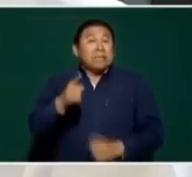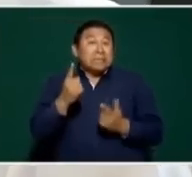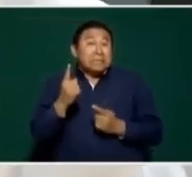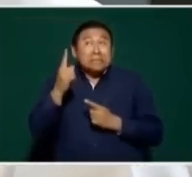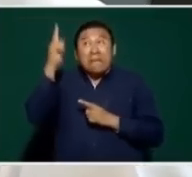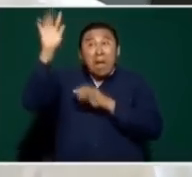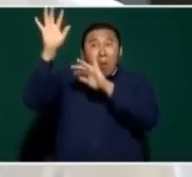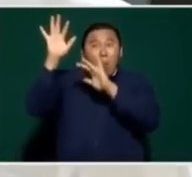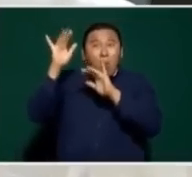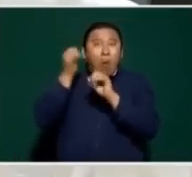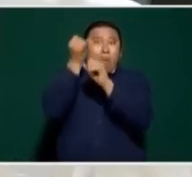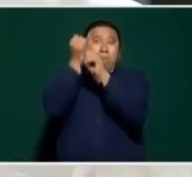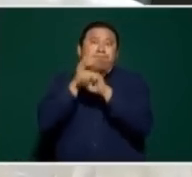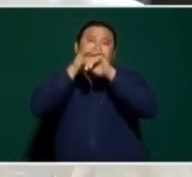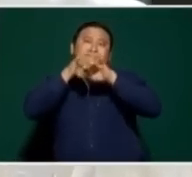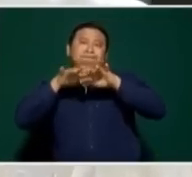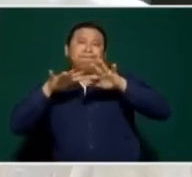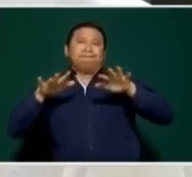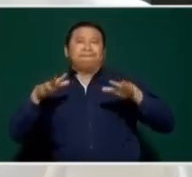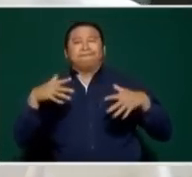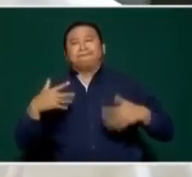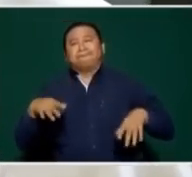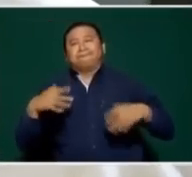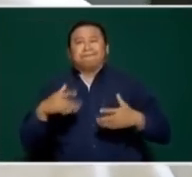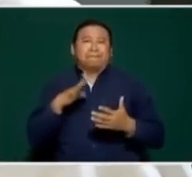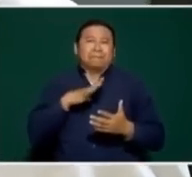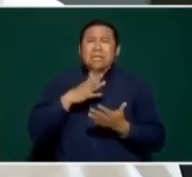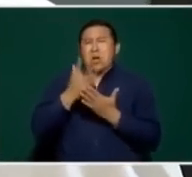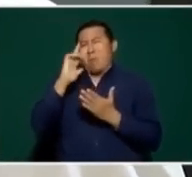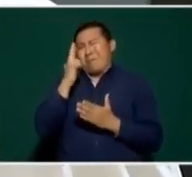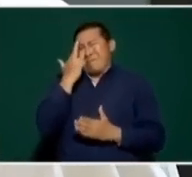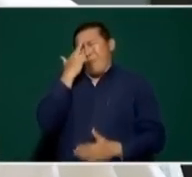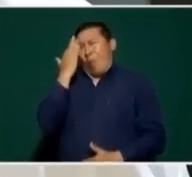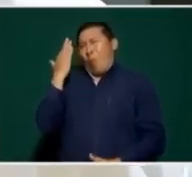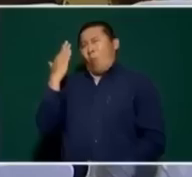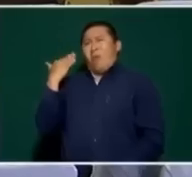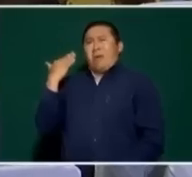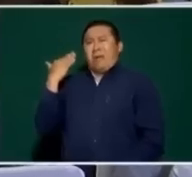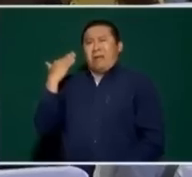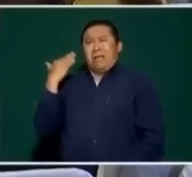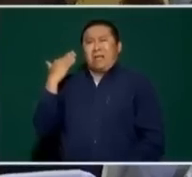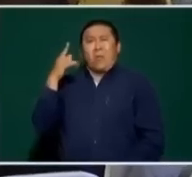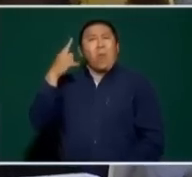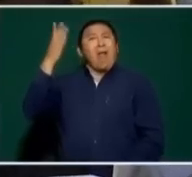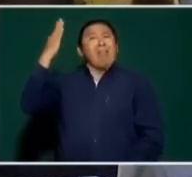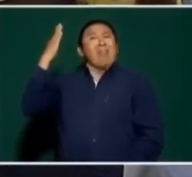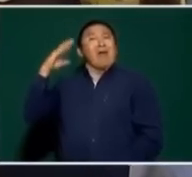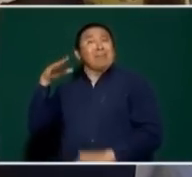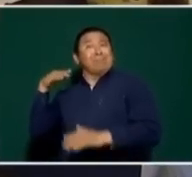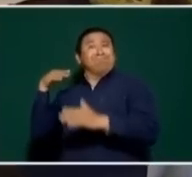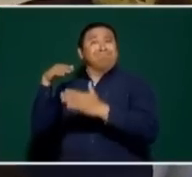benditas redes sociales. Yo recuerdo cuando era opositor